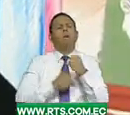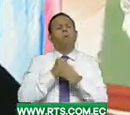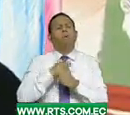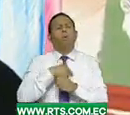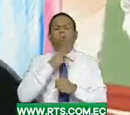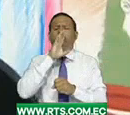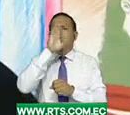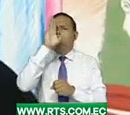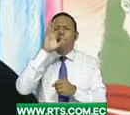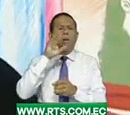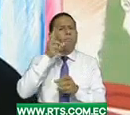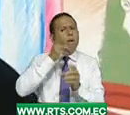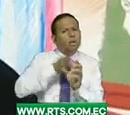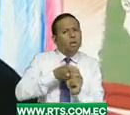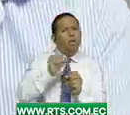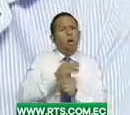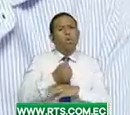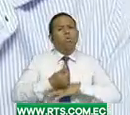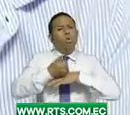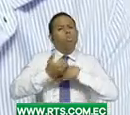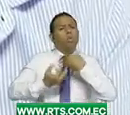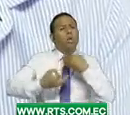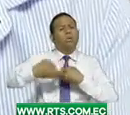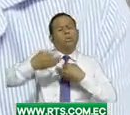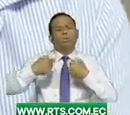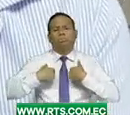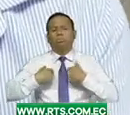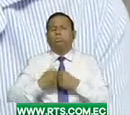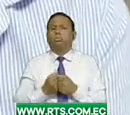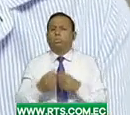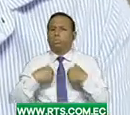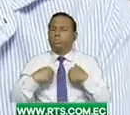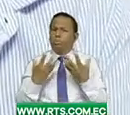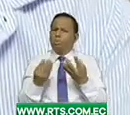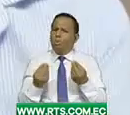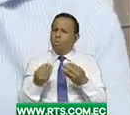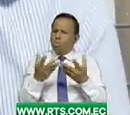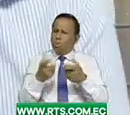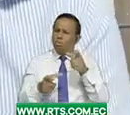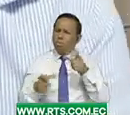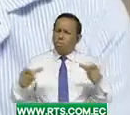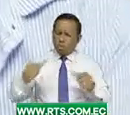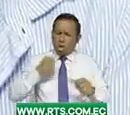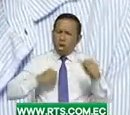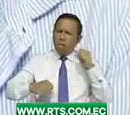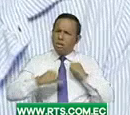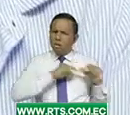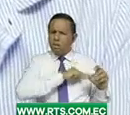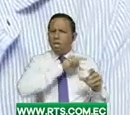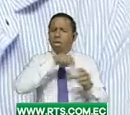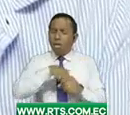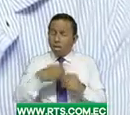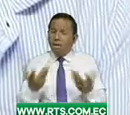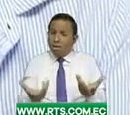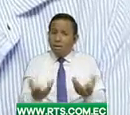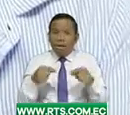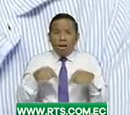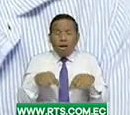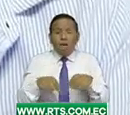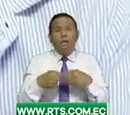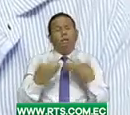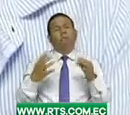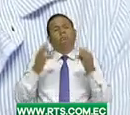jurado. Y ha sido una gran experiencia. Aquí realmente hay un sinnúmero de artistas que pasaron por el FAL. Entonces estos aciertos hay